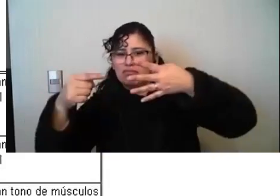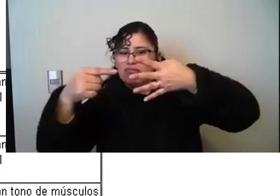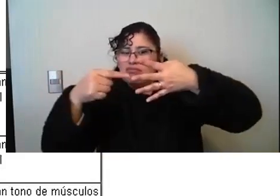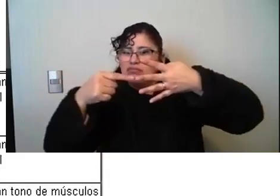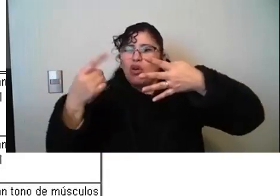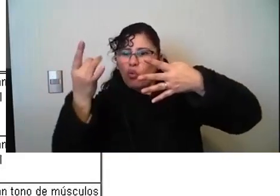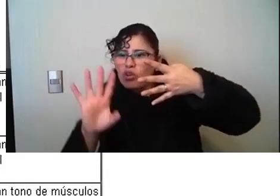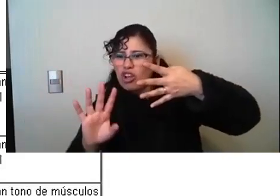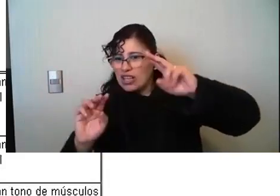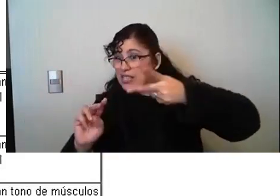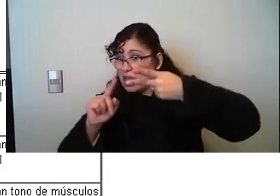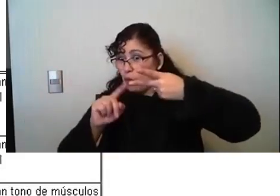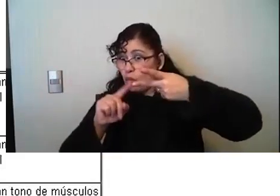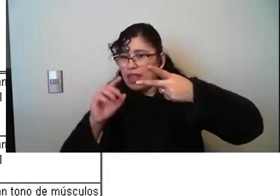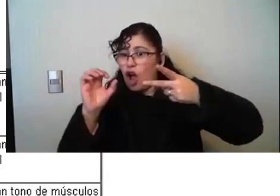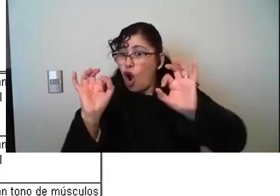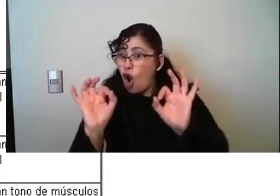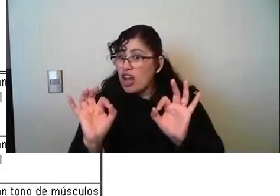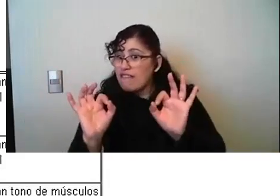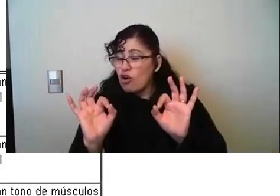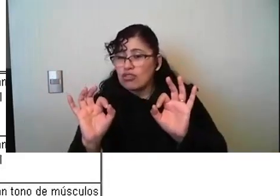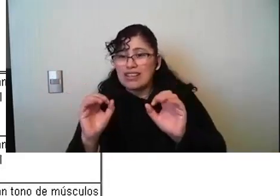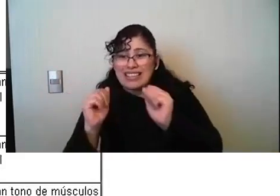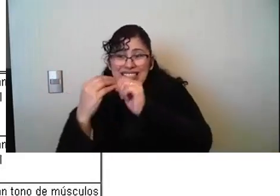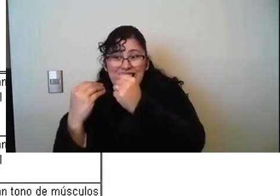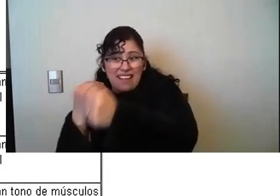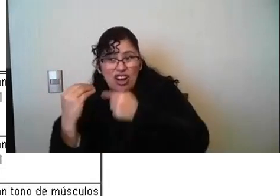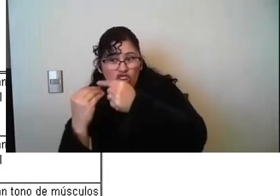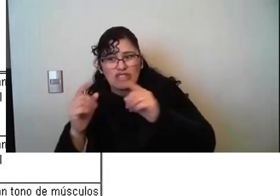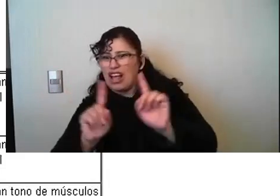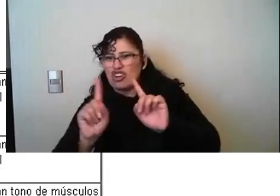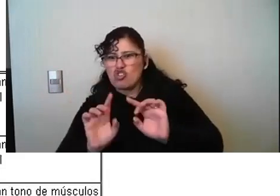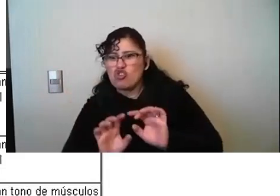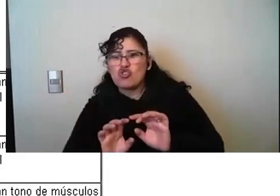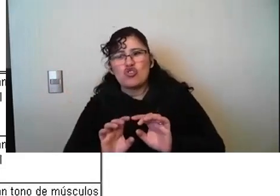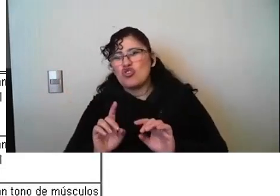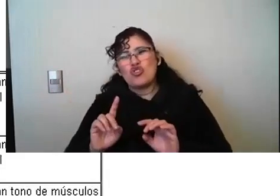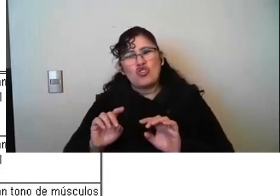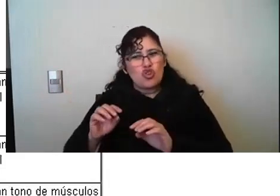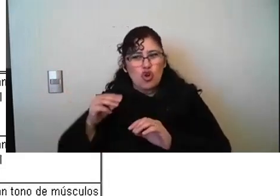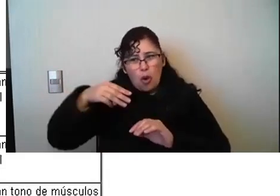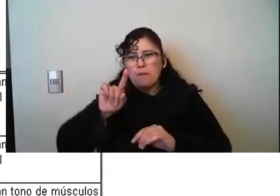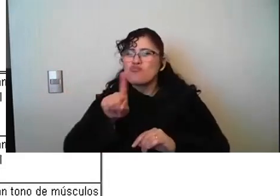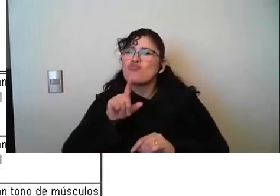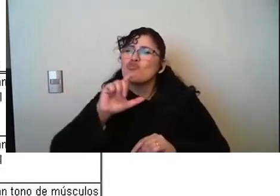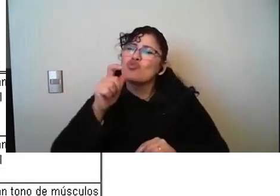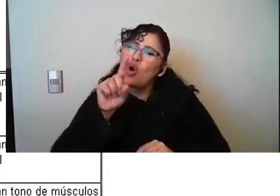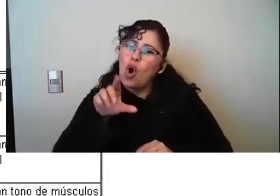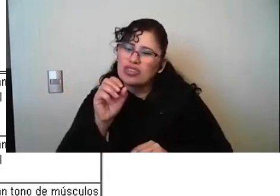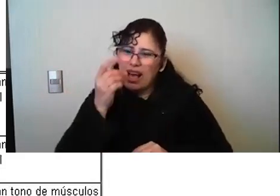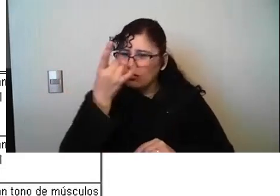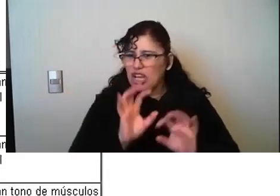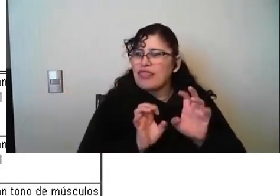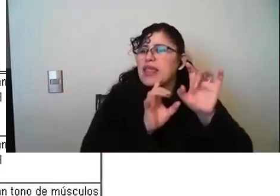la vía olivo cerebelosa. Después tenemos otra de la corteza que se